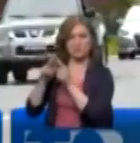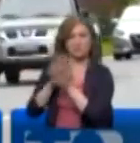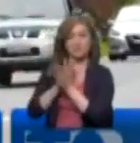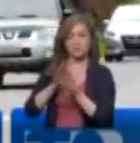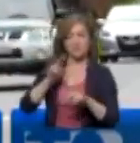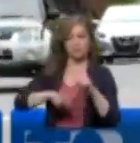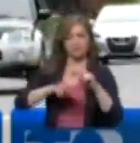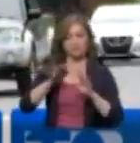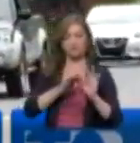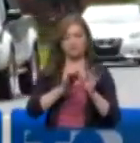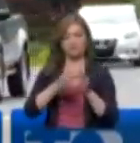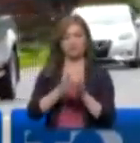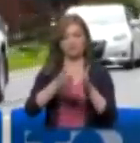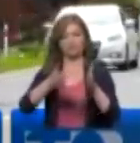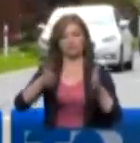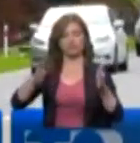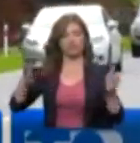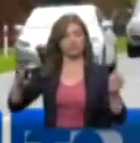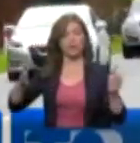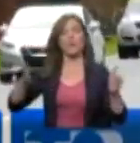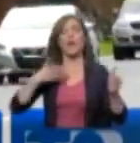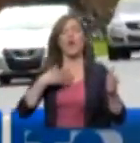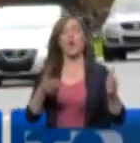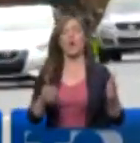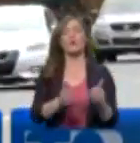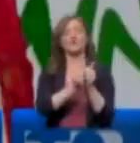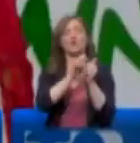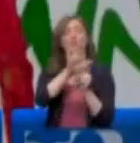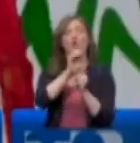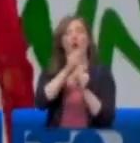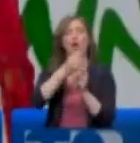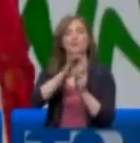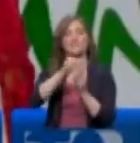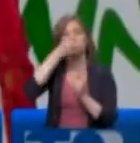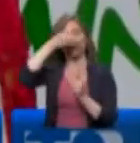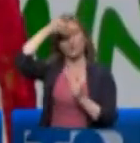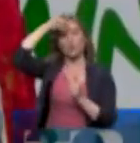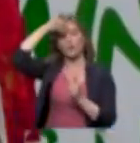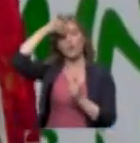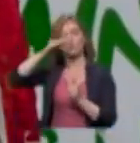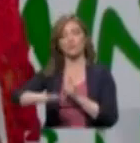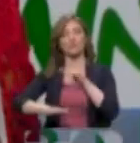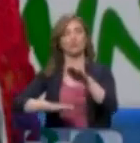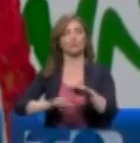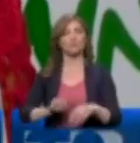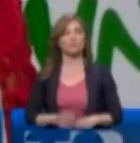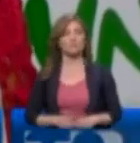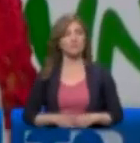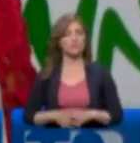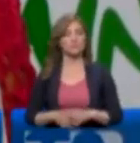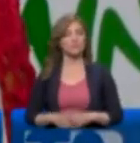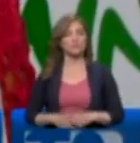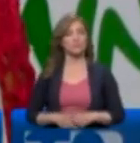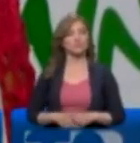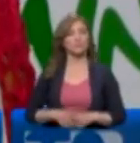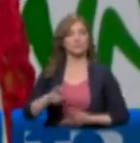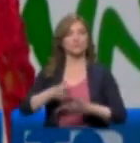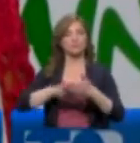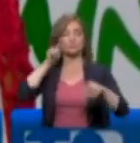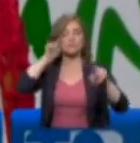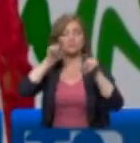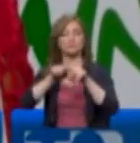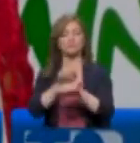Quito, tramo Unión del Toachi Santo Domingo, fase 1. En donde se da por terminado unilateralmente el contrato